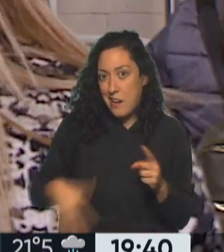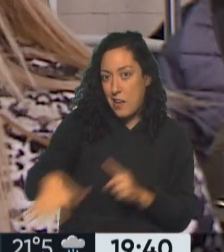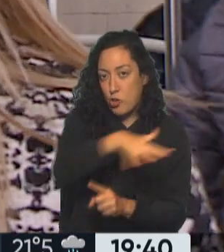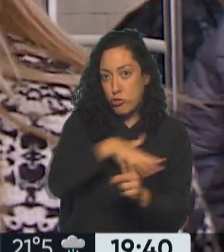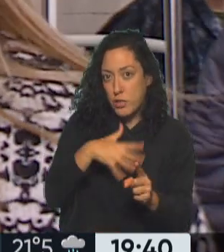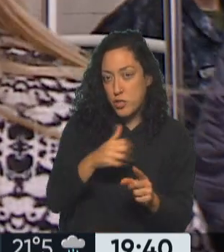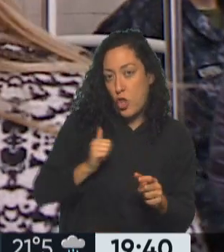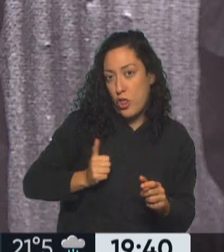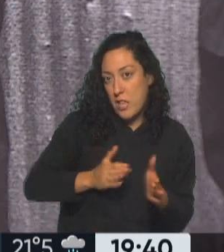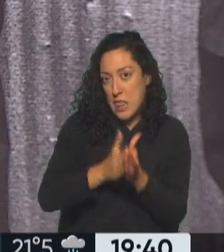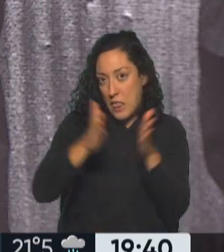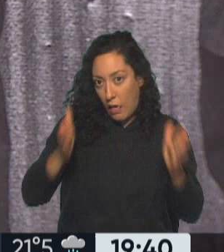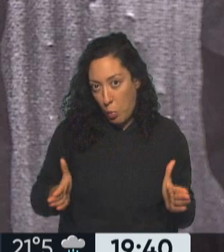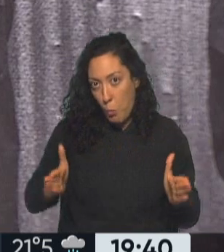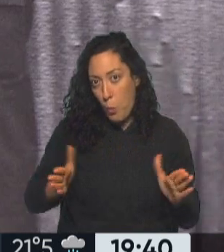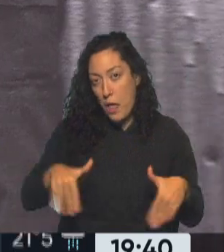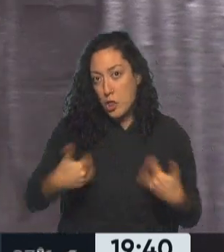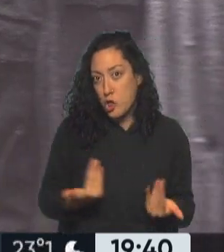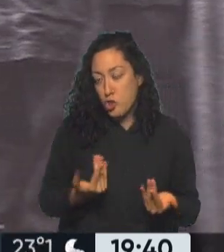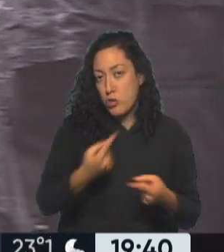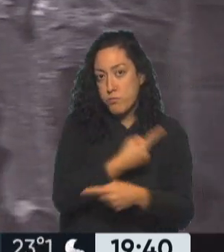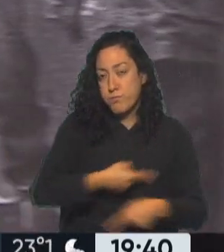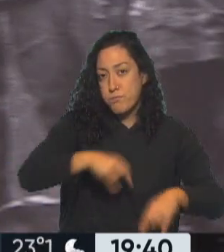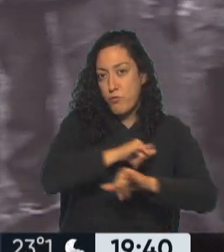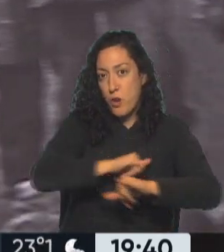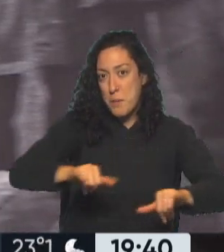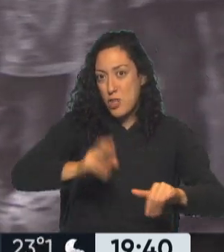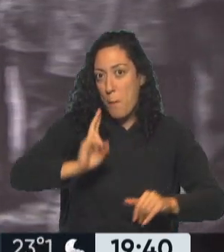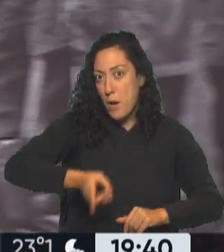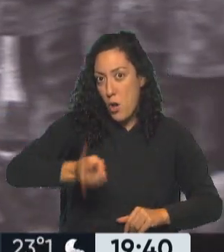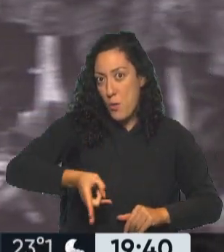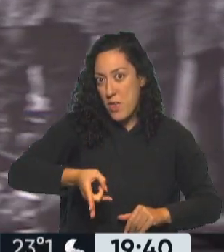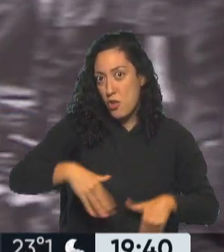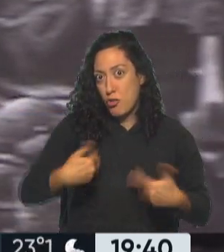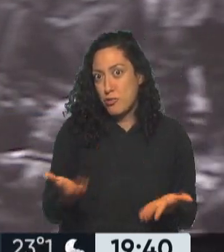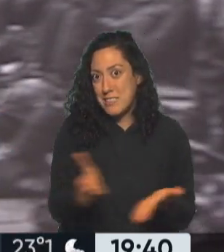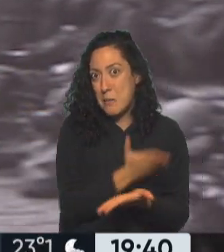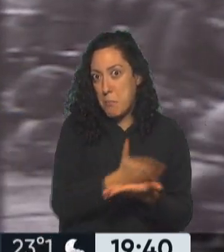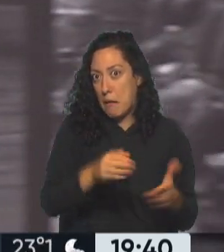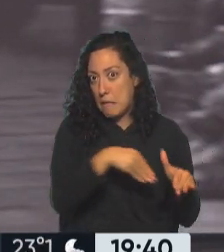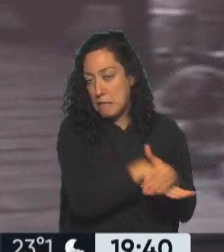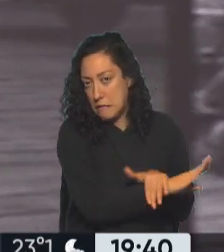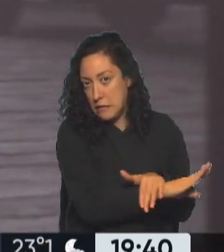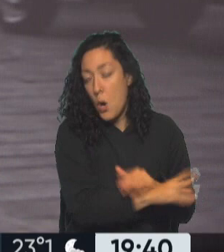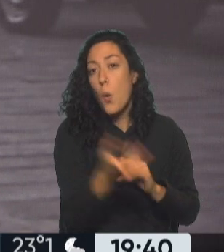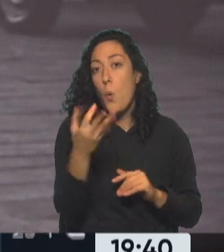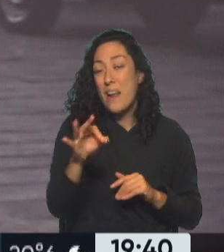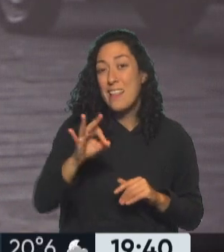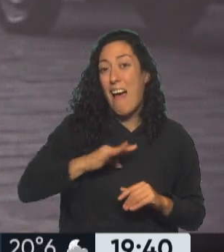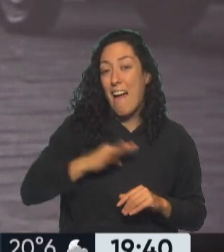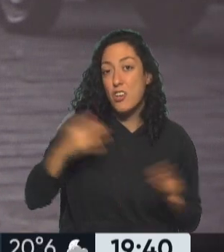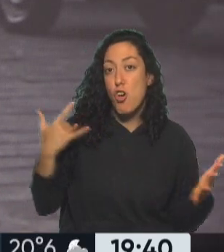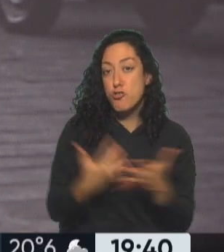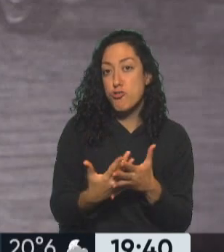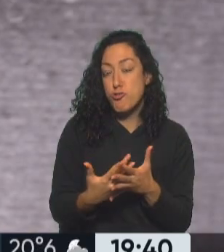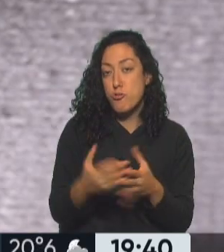de una dictadura y por lo tanto la censura informativa fue muy fuerte en ese momento. Con los 40 años de Malvinas empezamos a